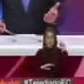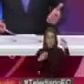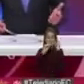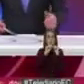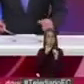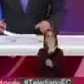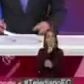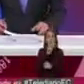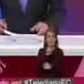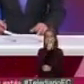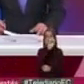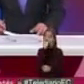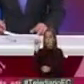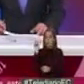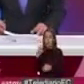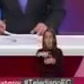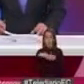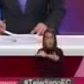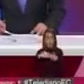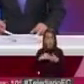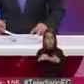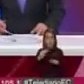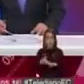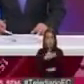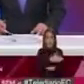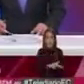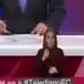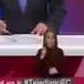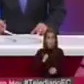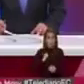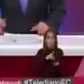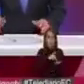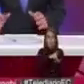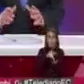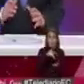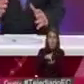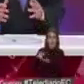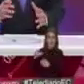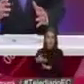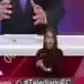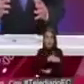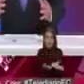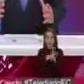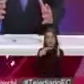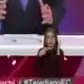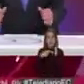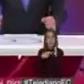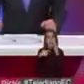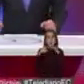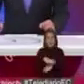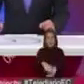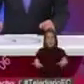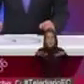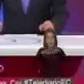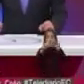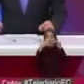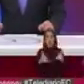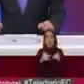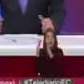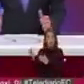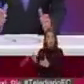a los ciudadanos naturales, a las personas naturales y a las empresas que no han sido afectadas, al menos en gran medida, durante esta época de